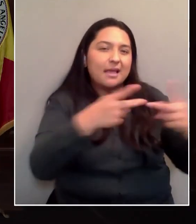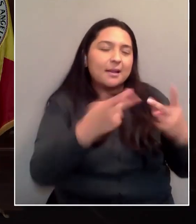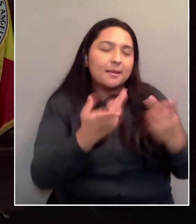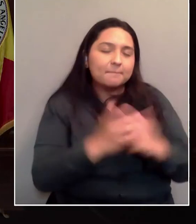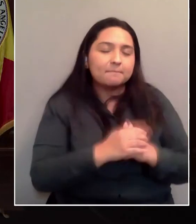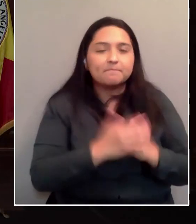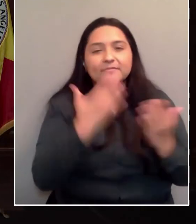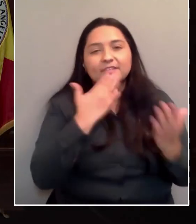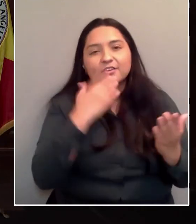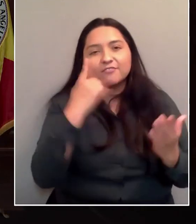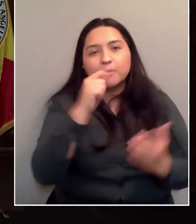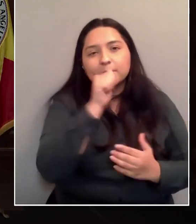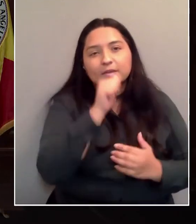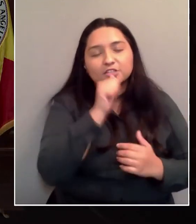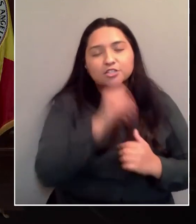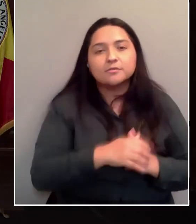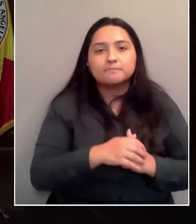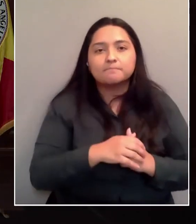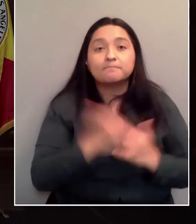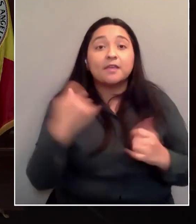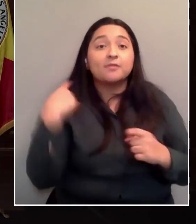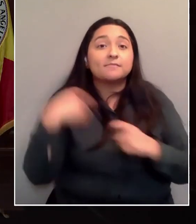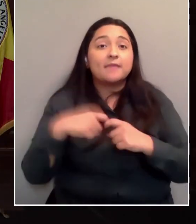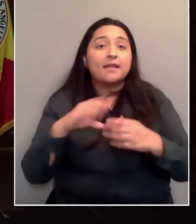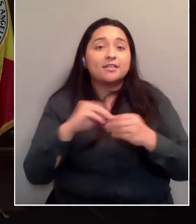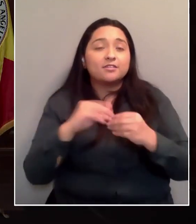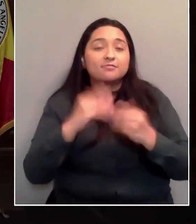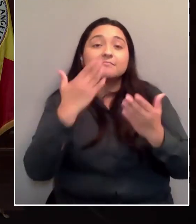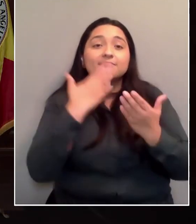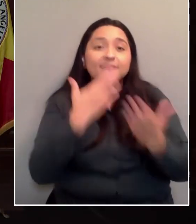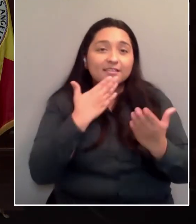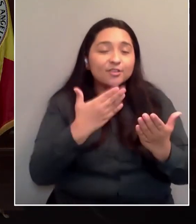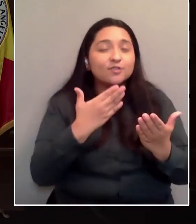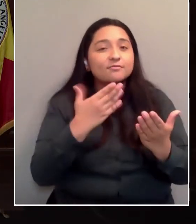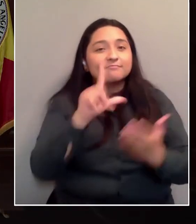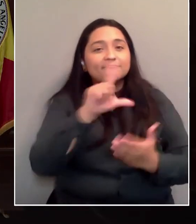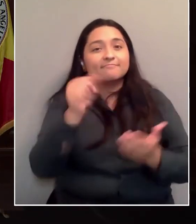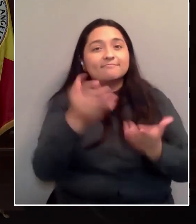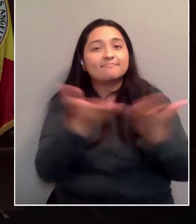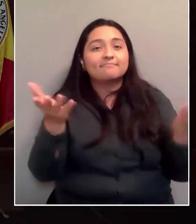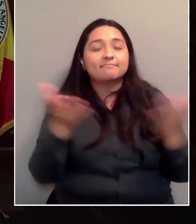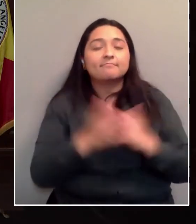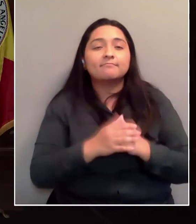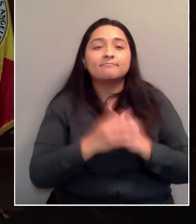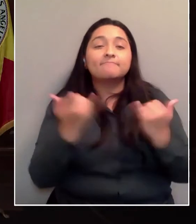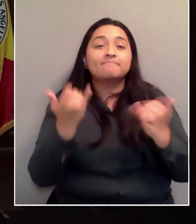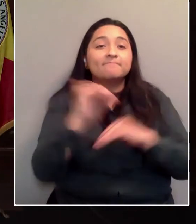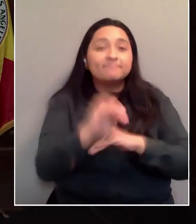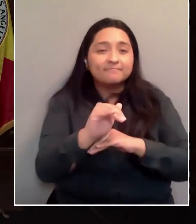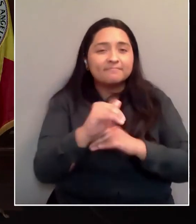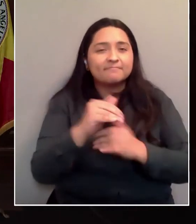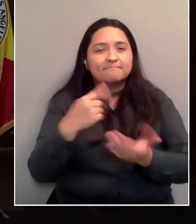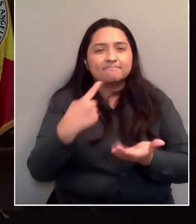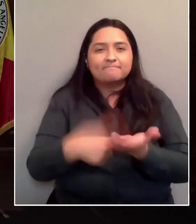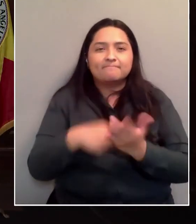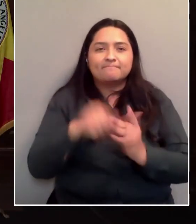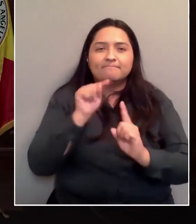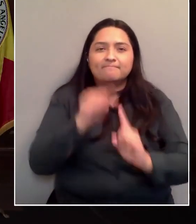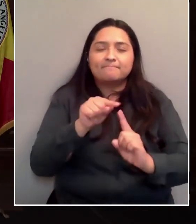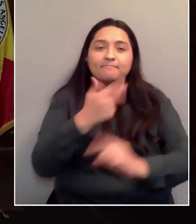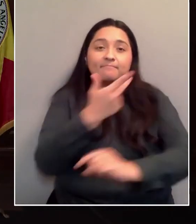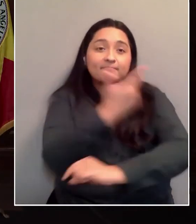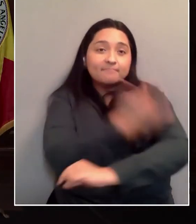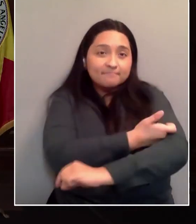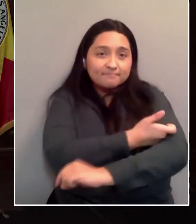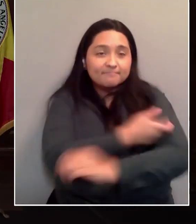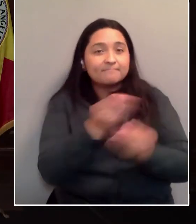a Los Angeles. Esta tarde quiero enfocarme en los pasos que estamos tomando para vacunar a todos